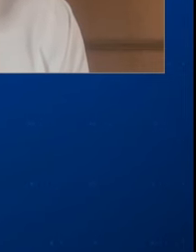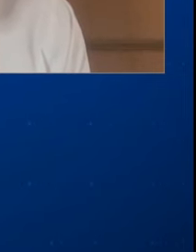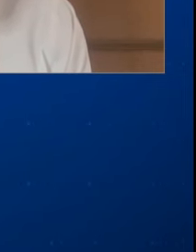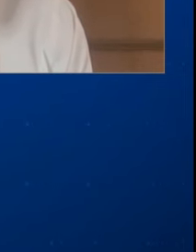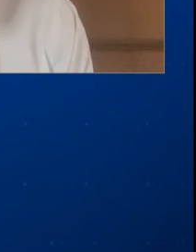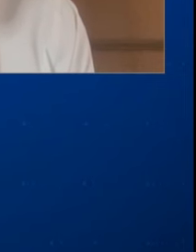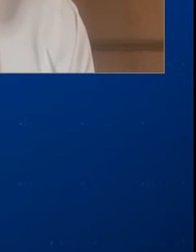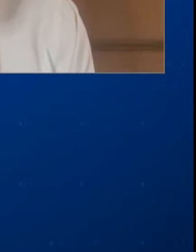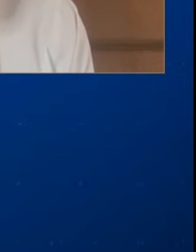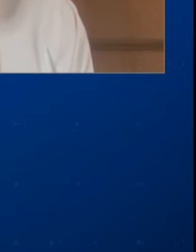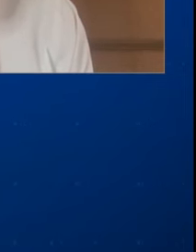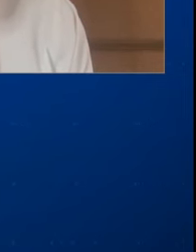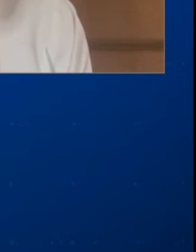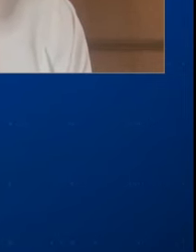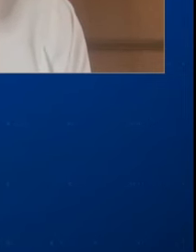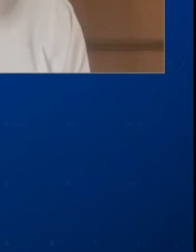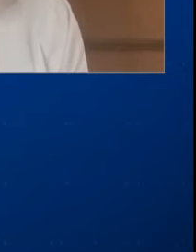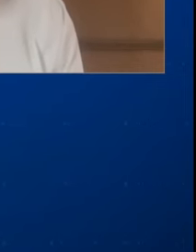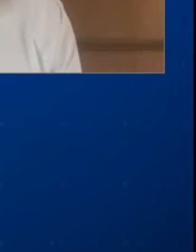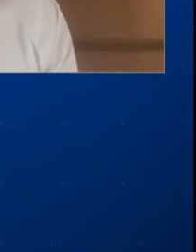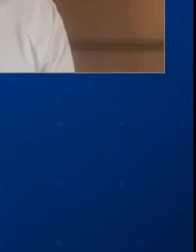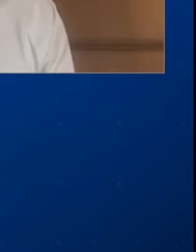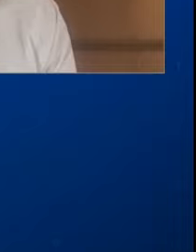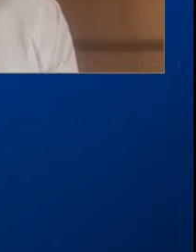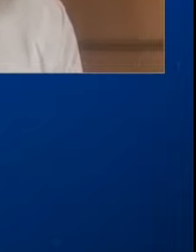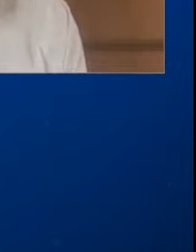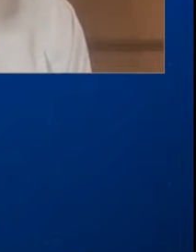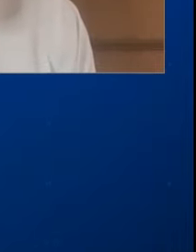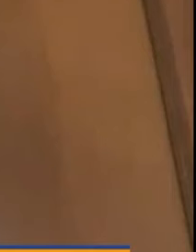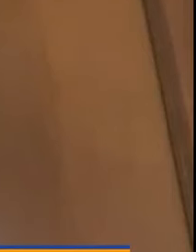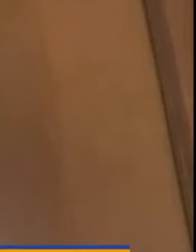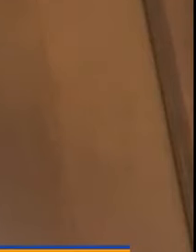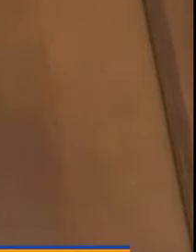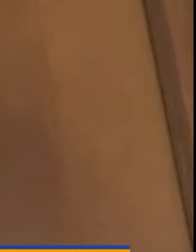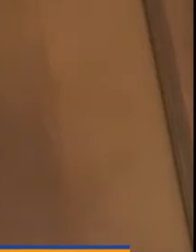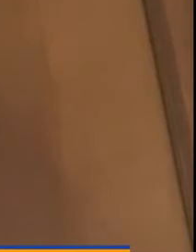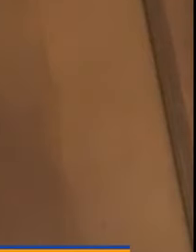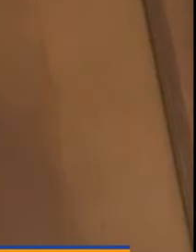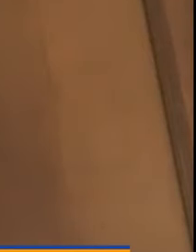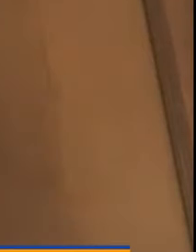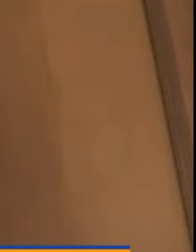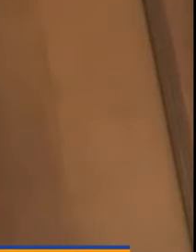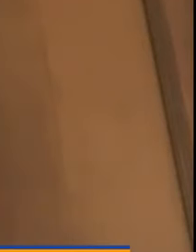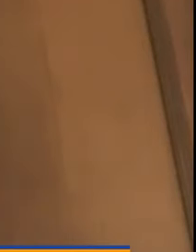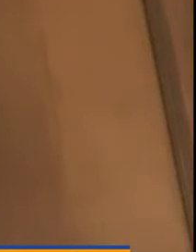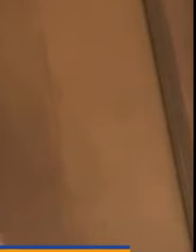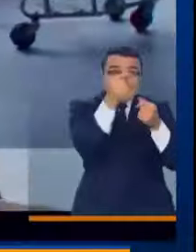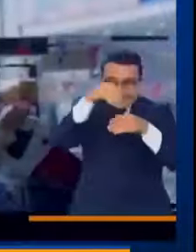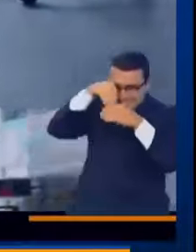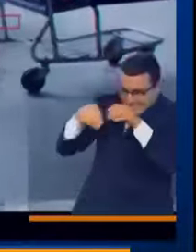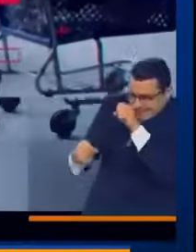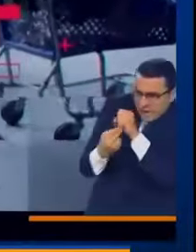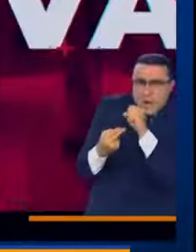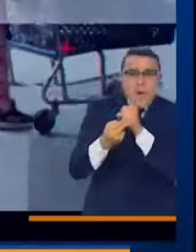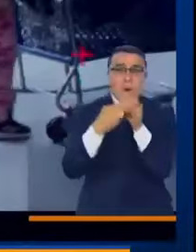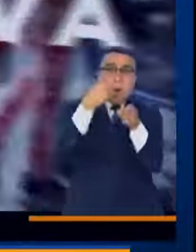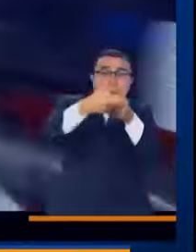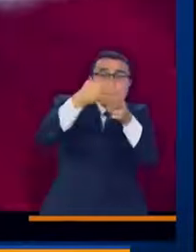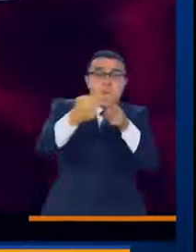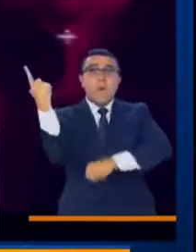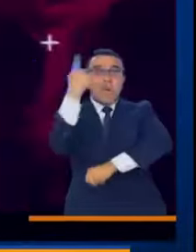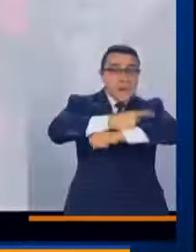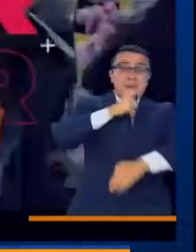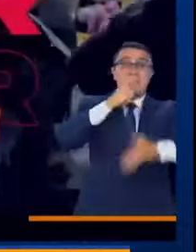jornadas de días sin IVA? Pues imagínense que es todo lo contrario. Durante 3 días sin IVA en el